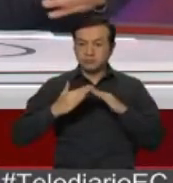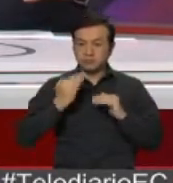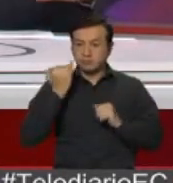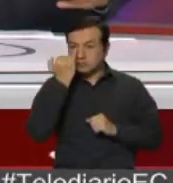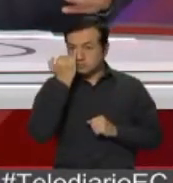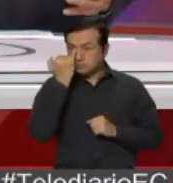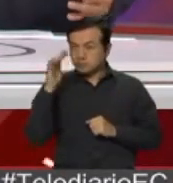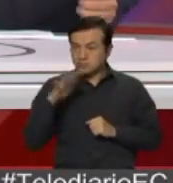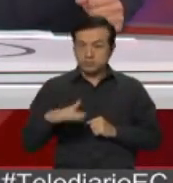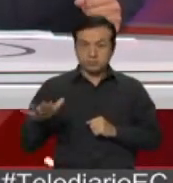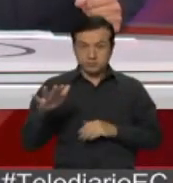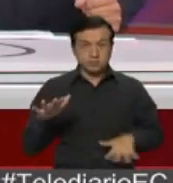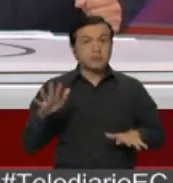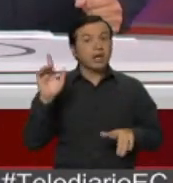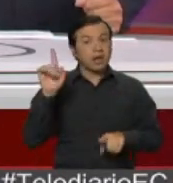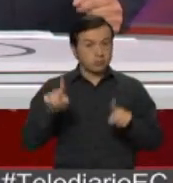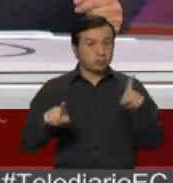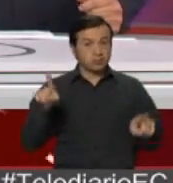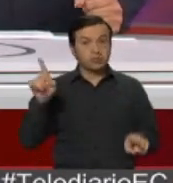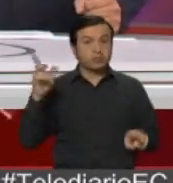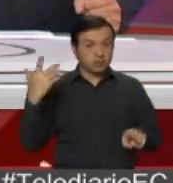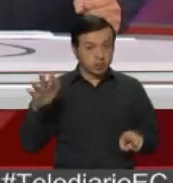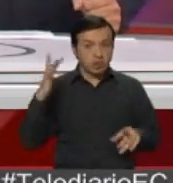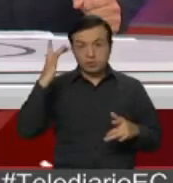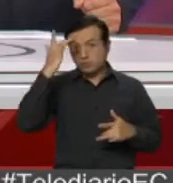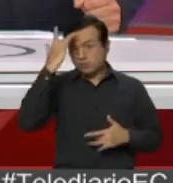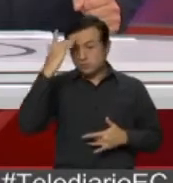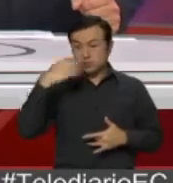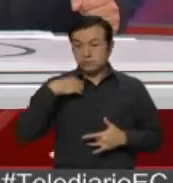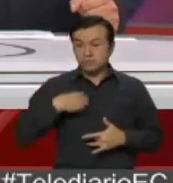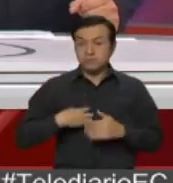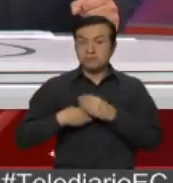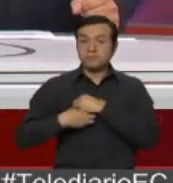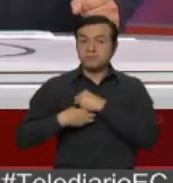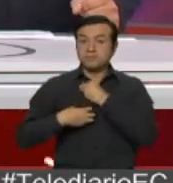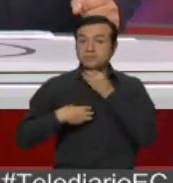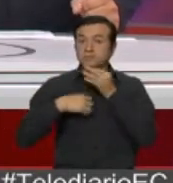indígenas donde ya se están registrando casos de COVID-19 en la Amazonía?